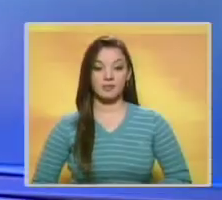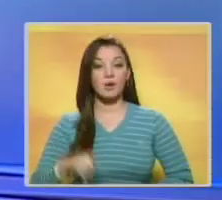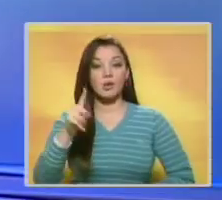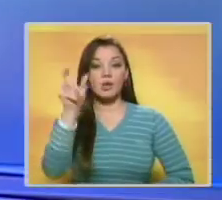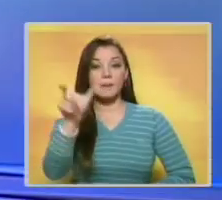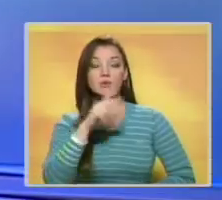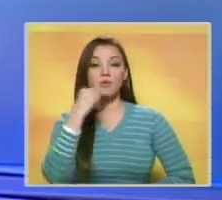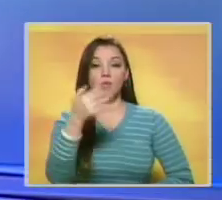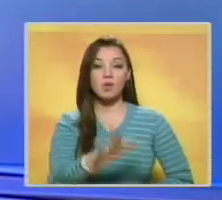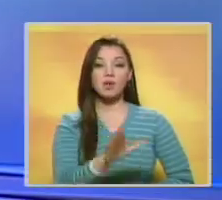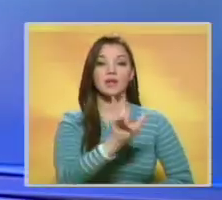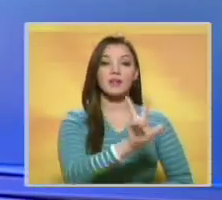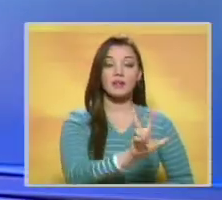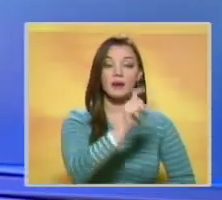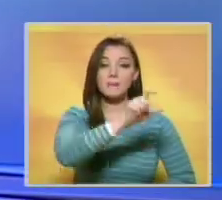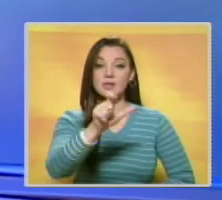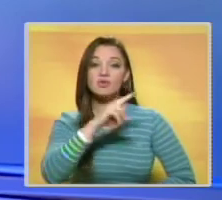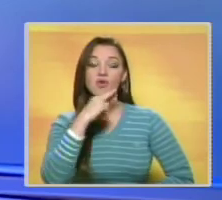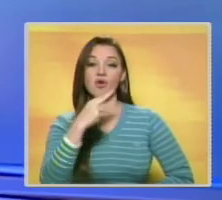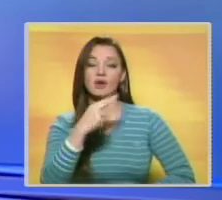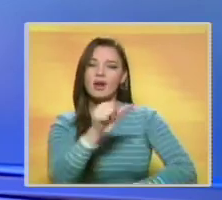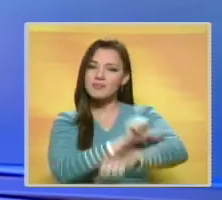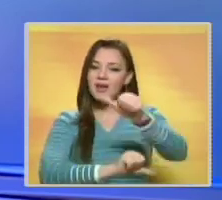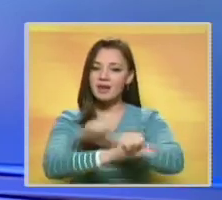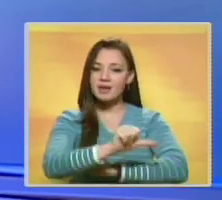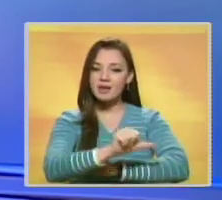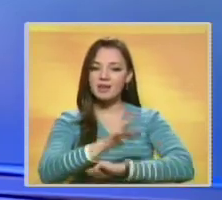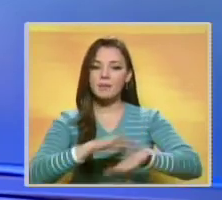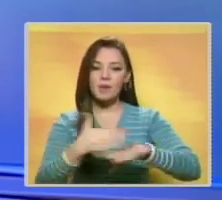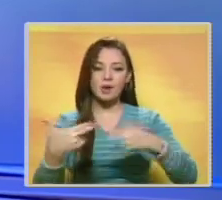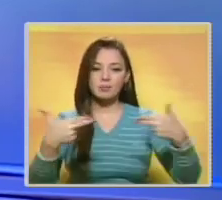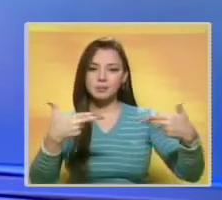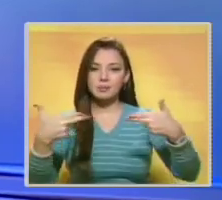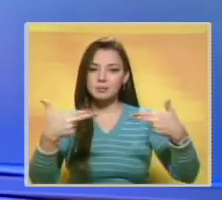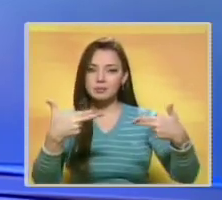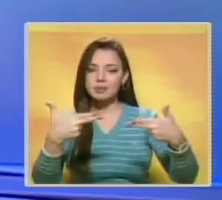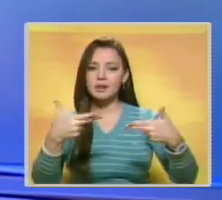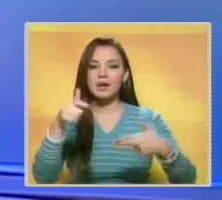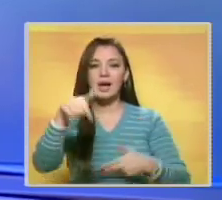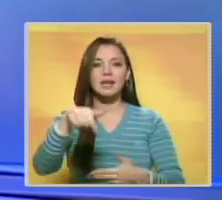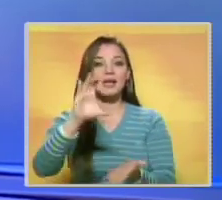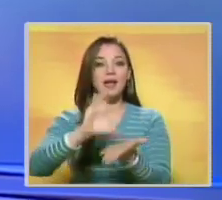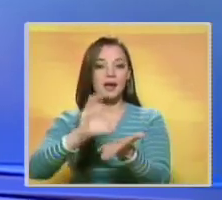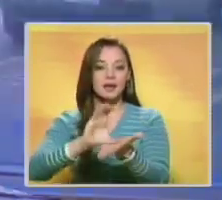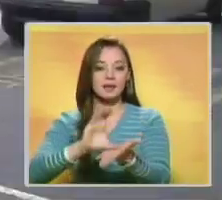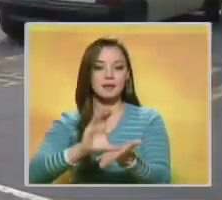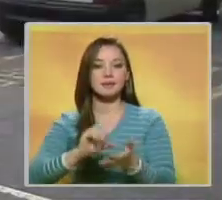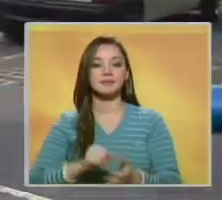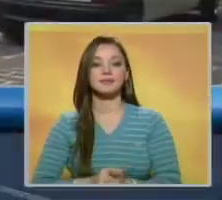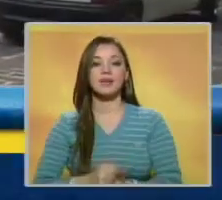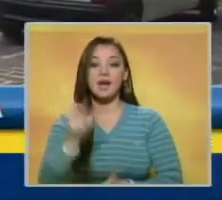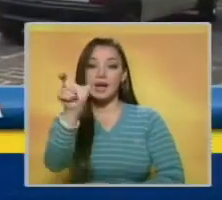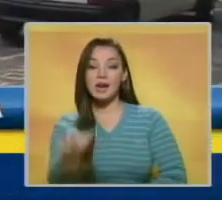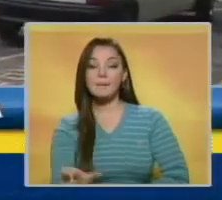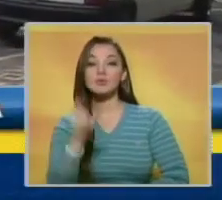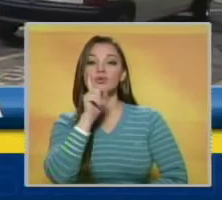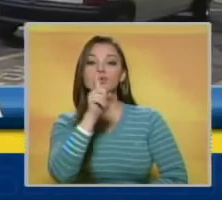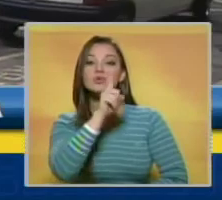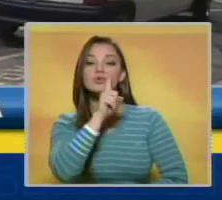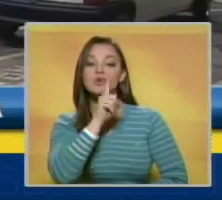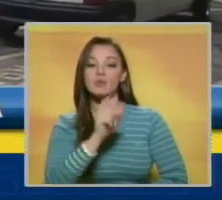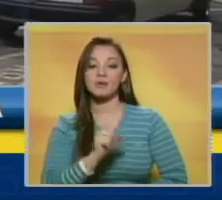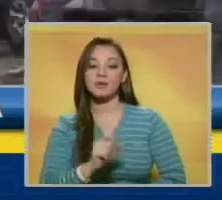Muerto y tres heridos fue el saldo que dejó un tiroteo ocurrido en el sector Nuevo Horizonte, en Catia. La víctima fue identificada